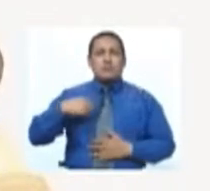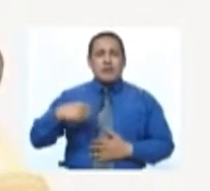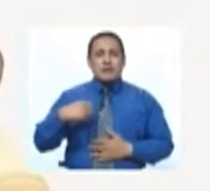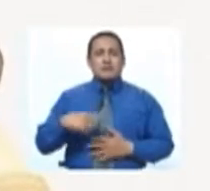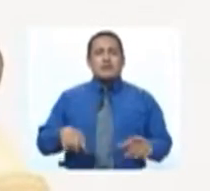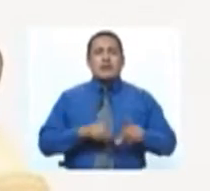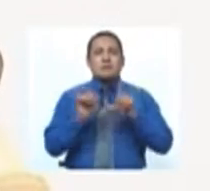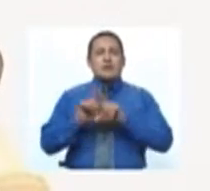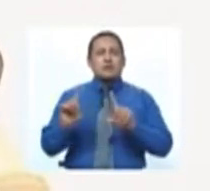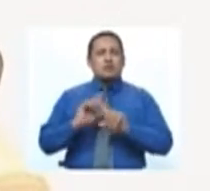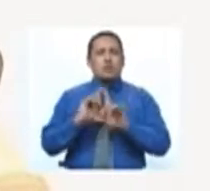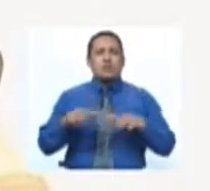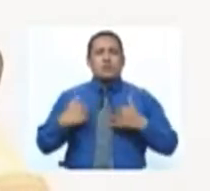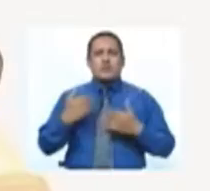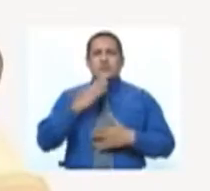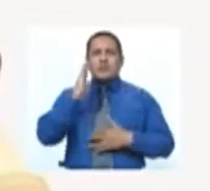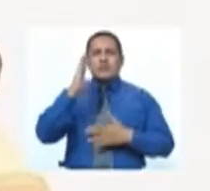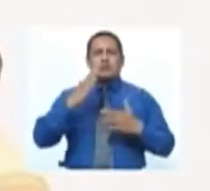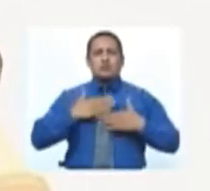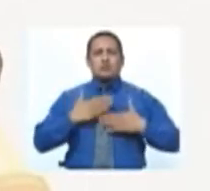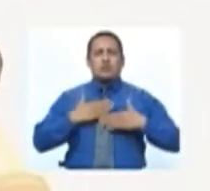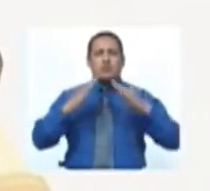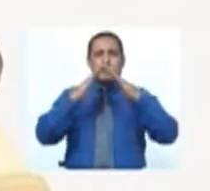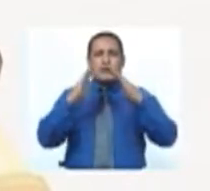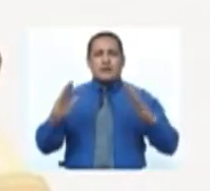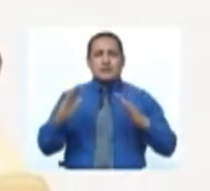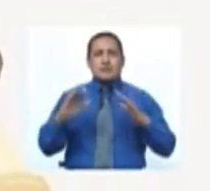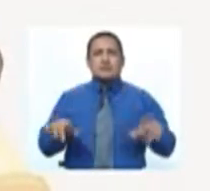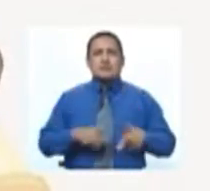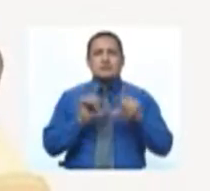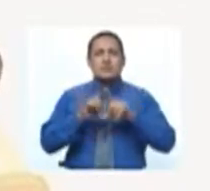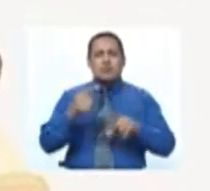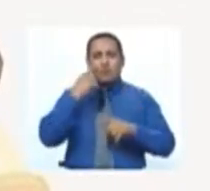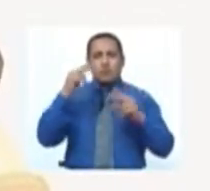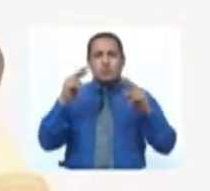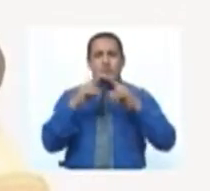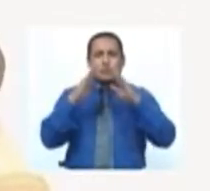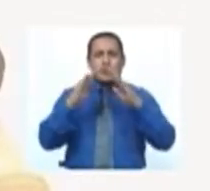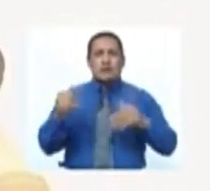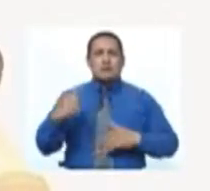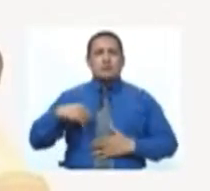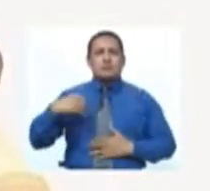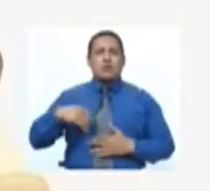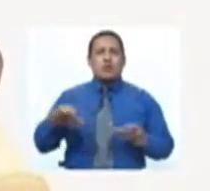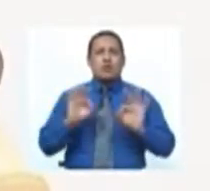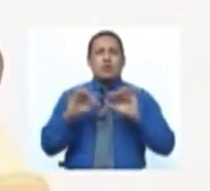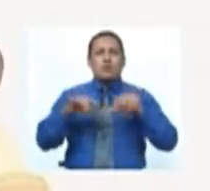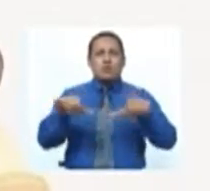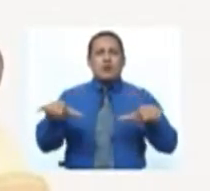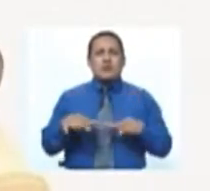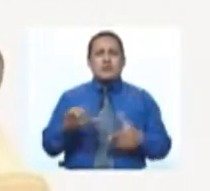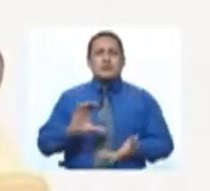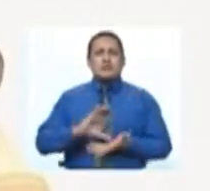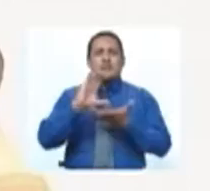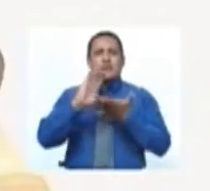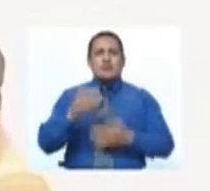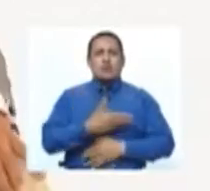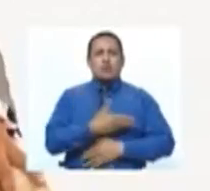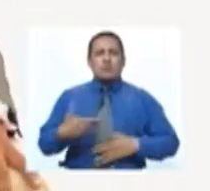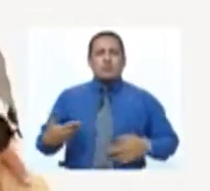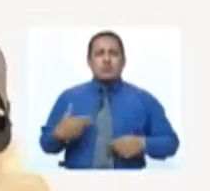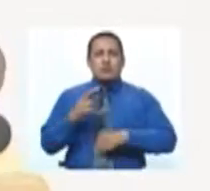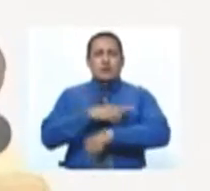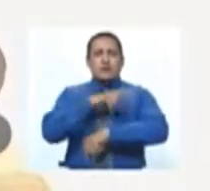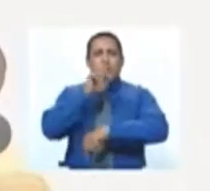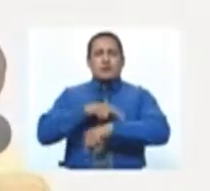gobiernos locales, tampoco pueden disponer de sus sedes institucionales, que se les conoce como palacios municipales o sedes centrales del gobierno